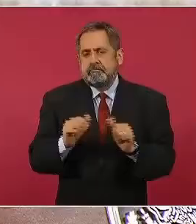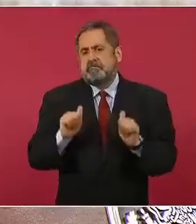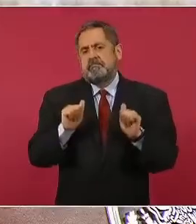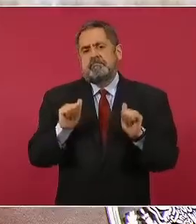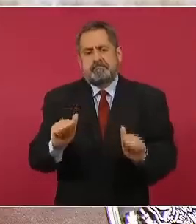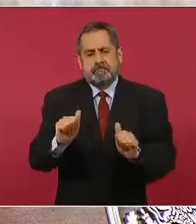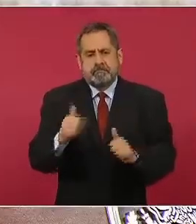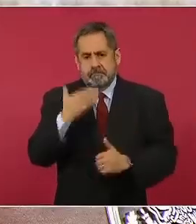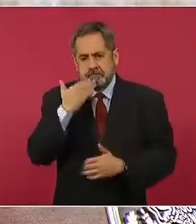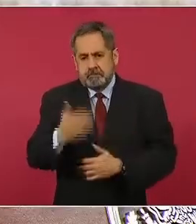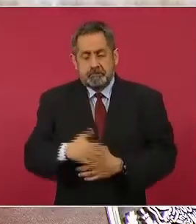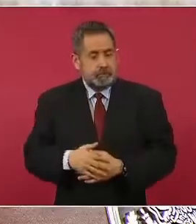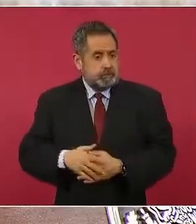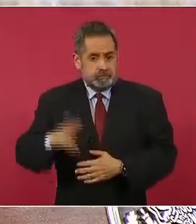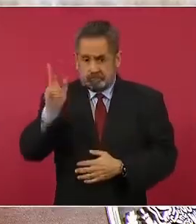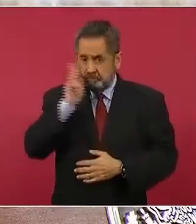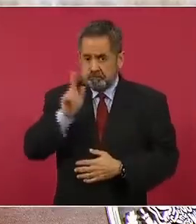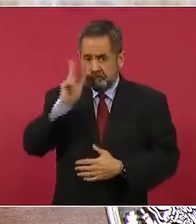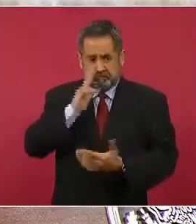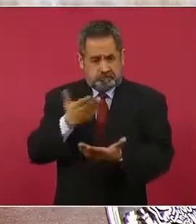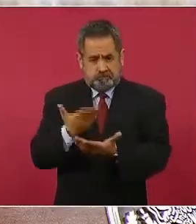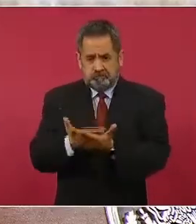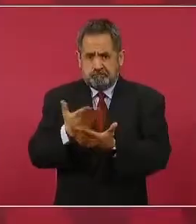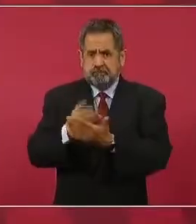A ver, 3 láminas.